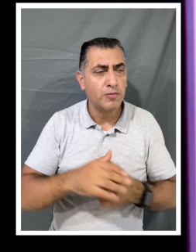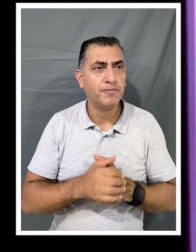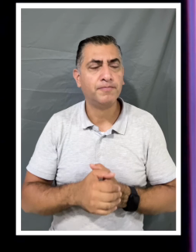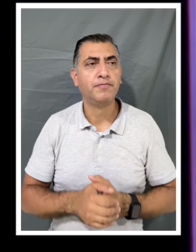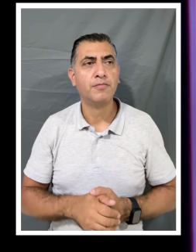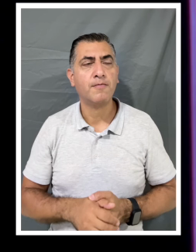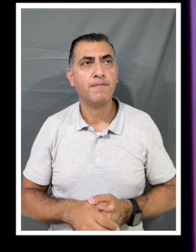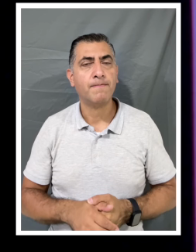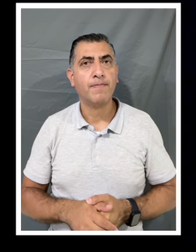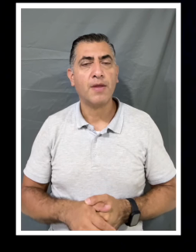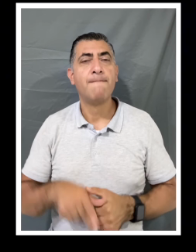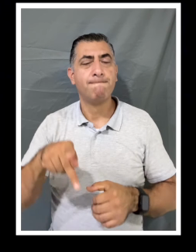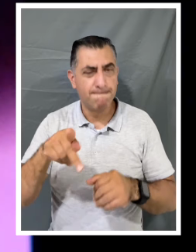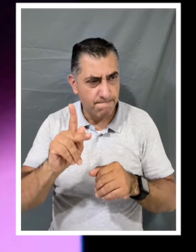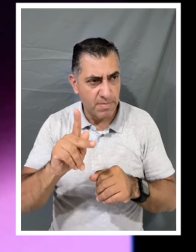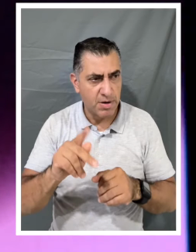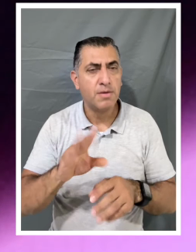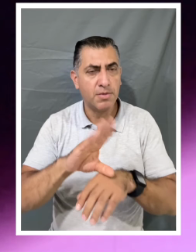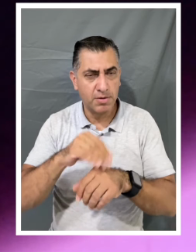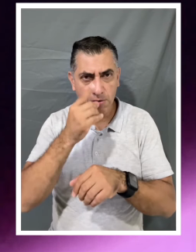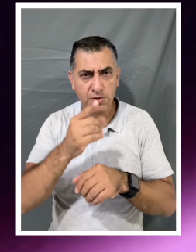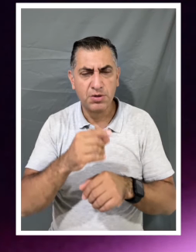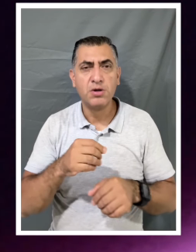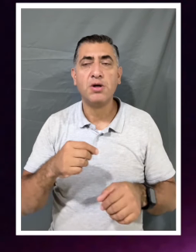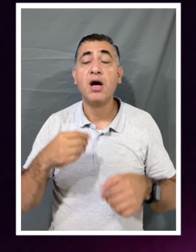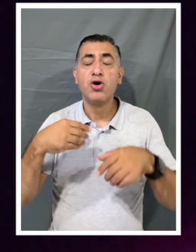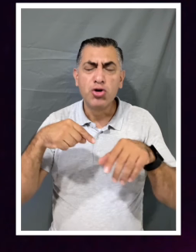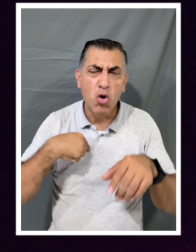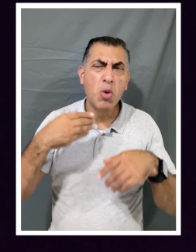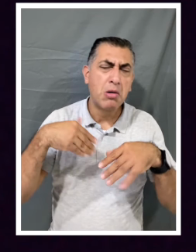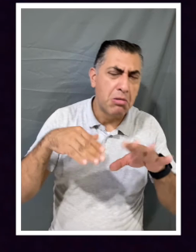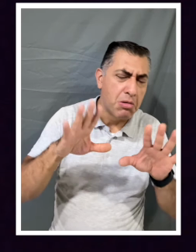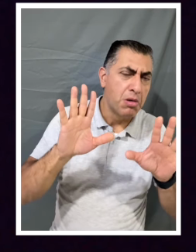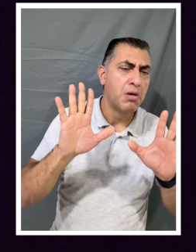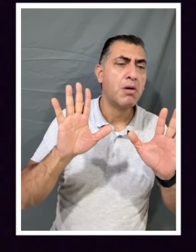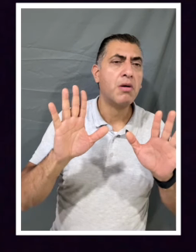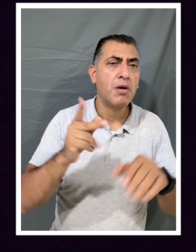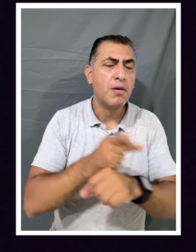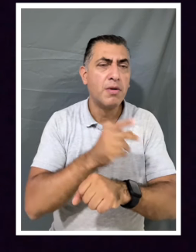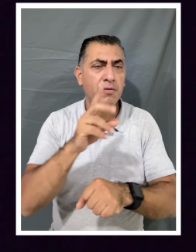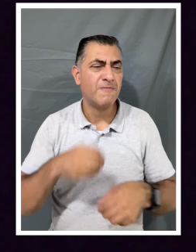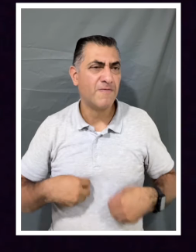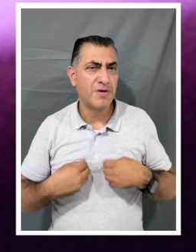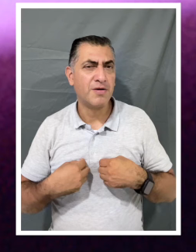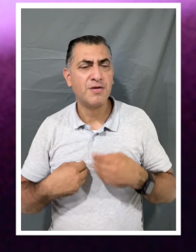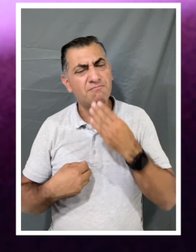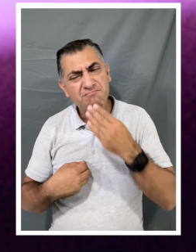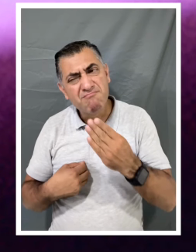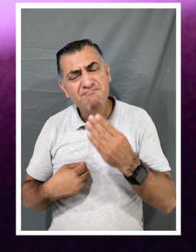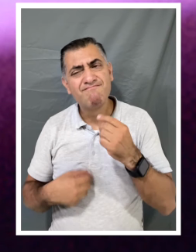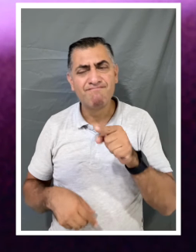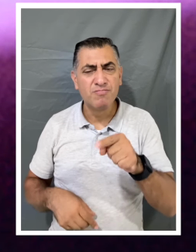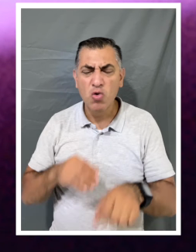ser no pero quiero aclarar esto si una vez te pasó No es que una vez me pasó y solo te ha pasado una vez en toda tu vida No pues qué bueno